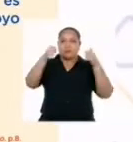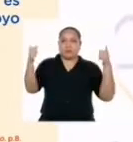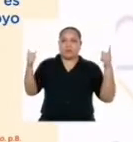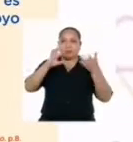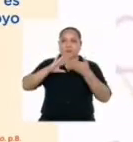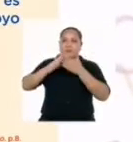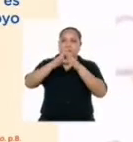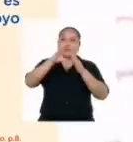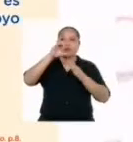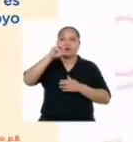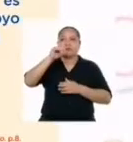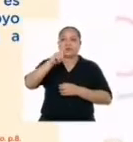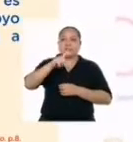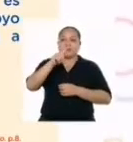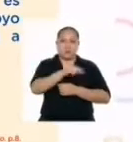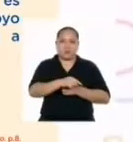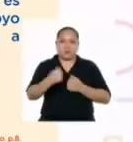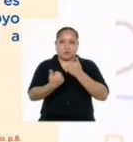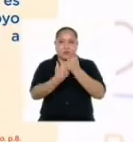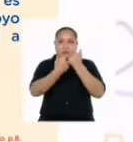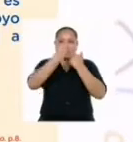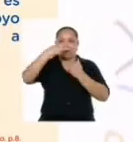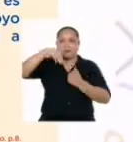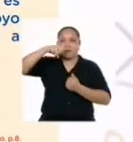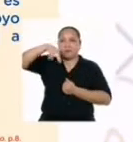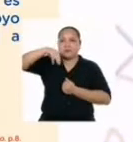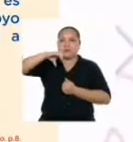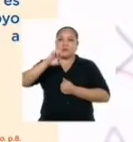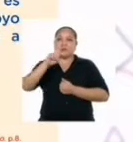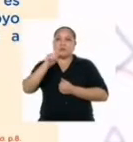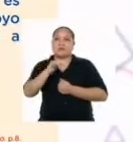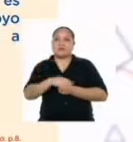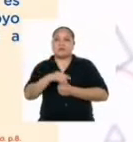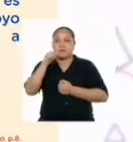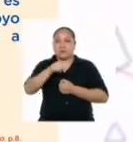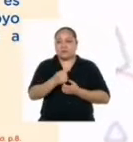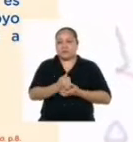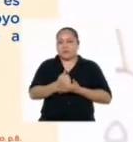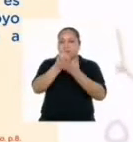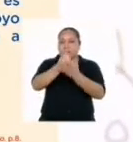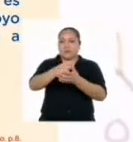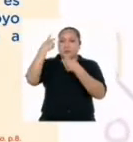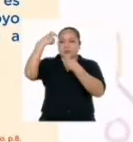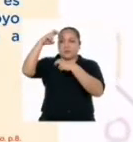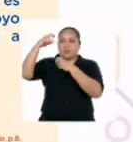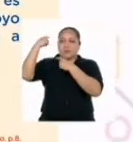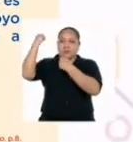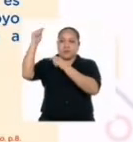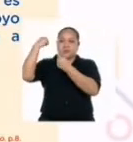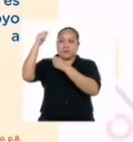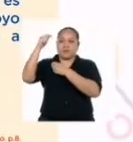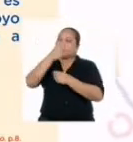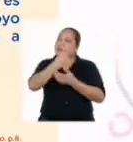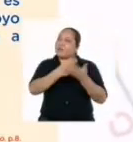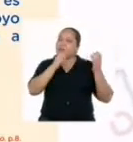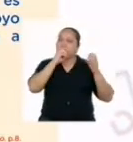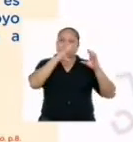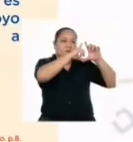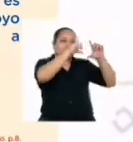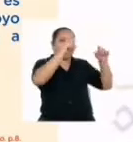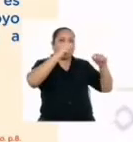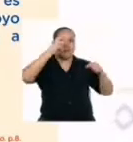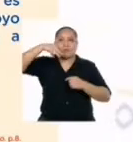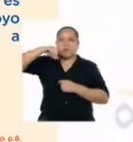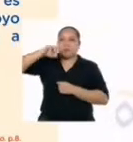Mincetur, el sitio estará muy pronto a disposición del turismo. ¿De qué trata este párrafo? Se menciona